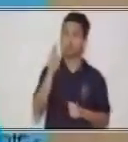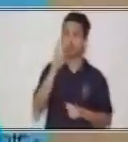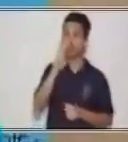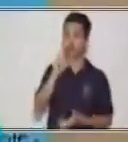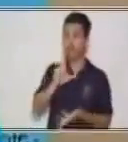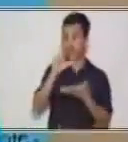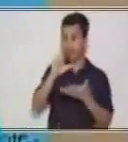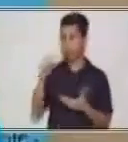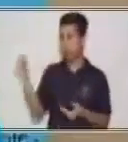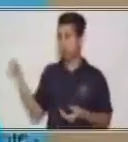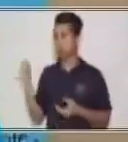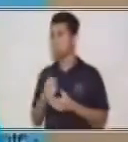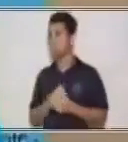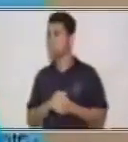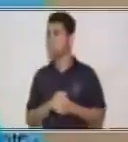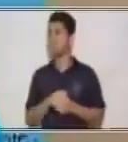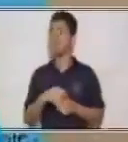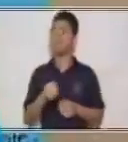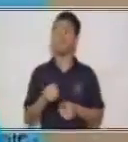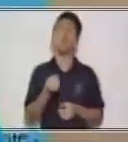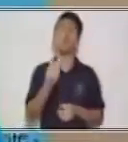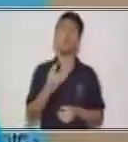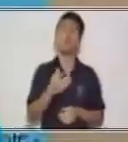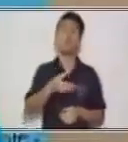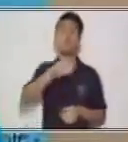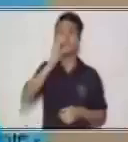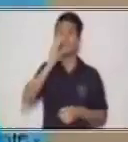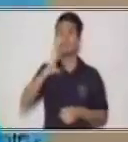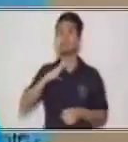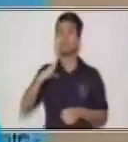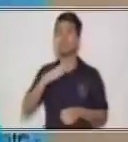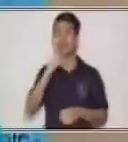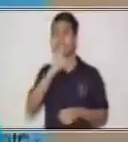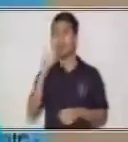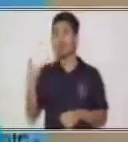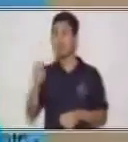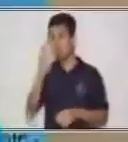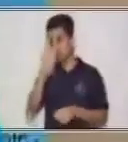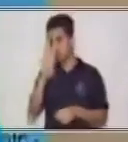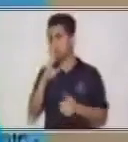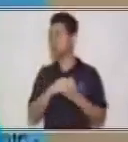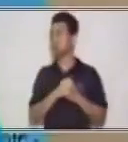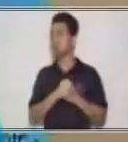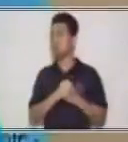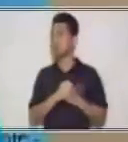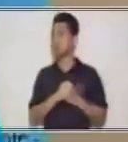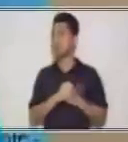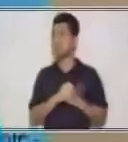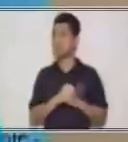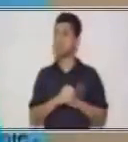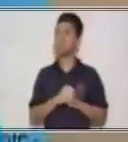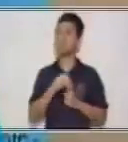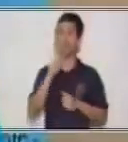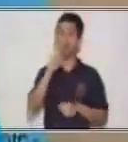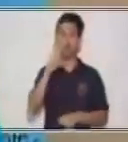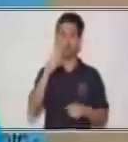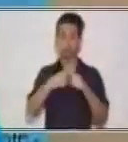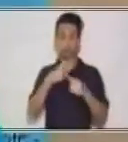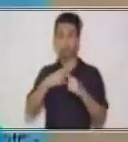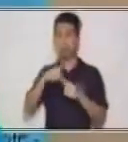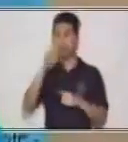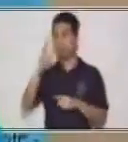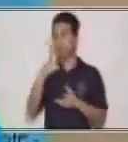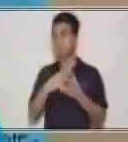litros. ¿Y cuántos vasos tiene cada litro? 4. Entonces vamos a decir 2 por